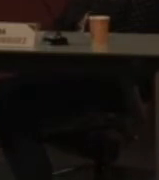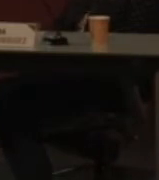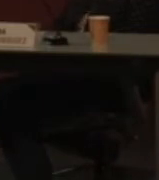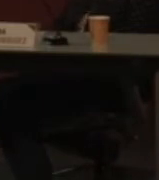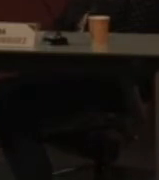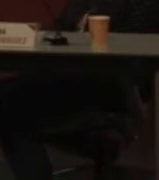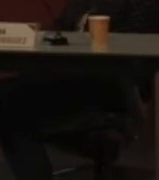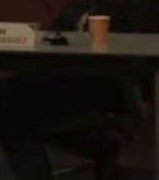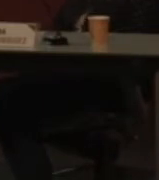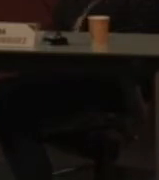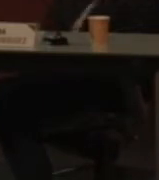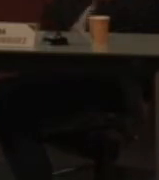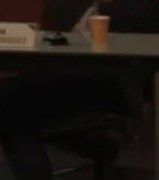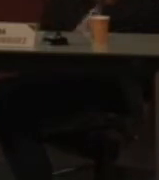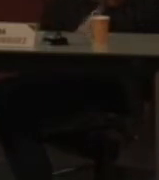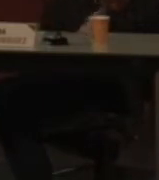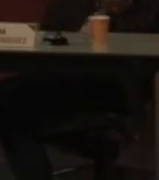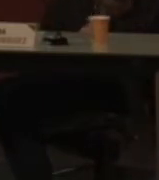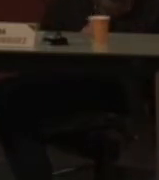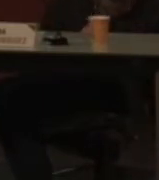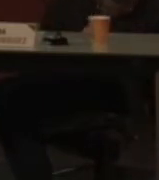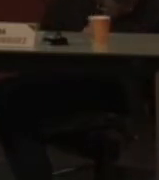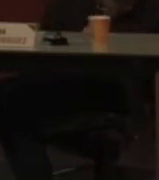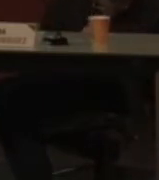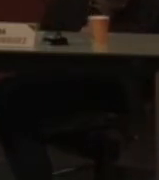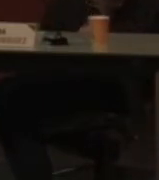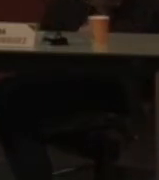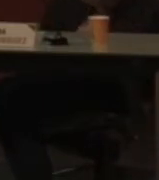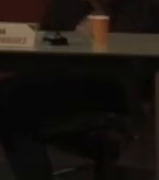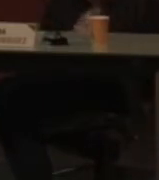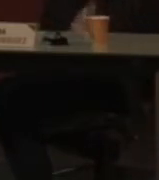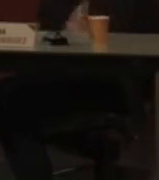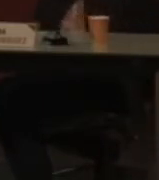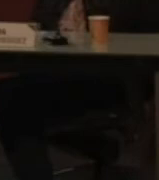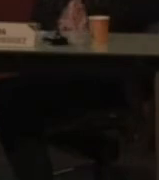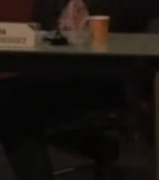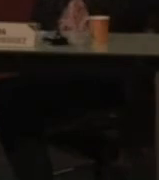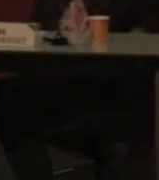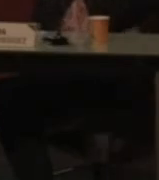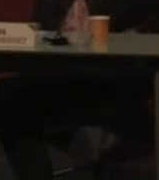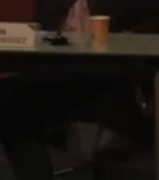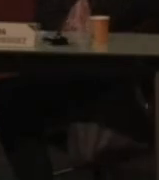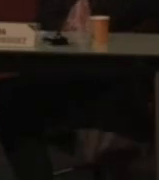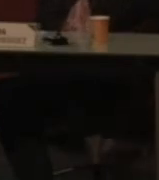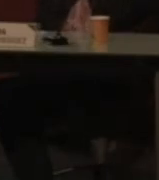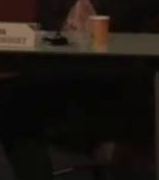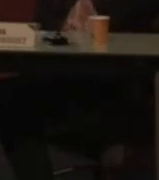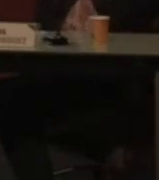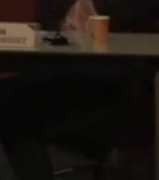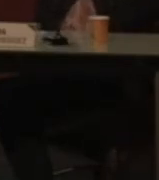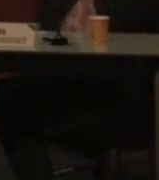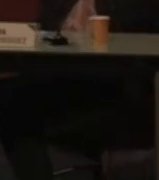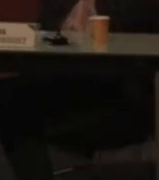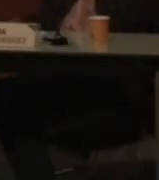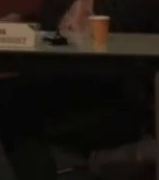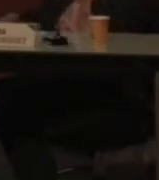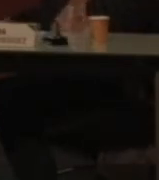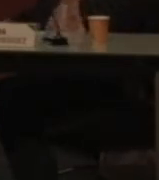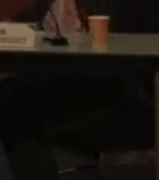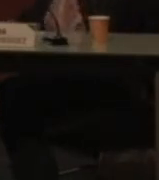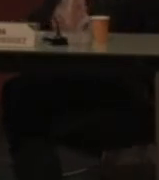en enfocarla desde el derecho económico, pero también desde el análisis económico del derecho. Entonces, yo creo que puede ser más